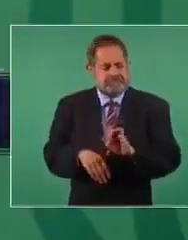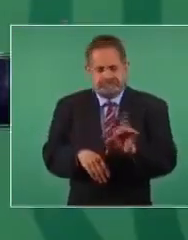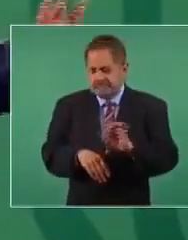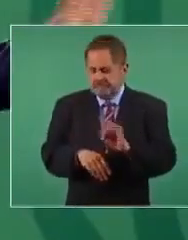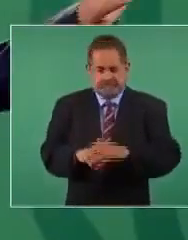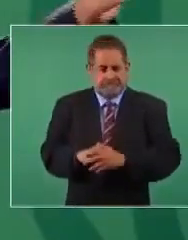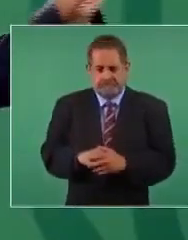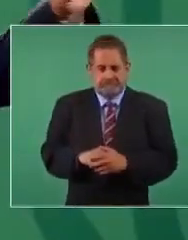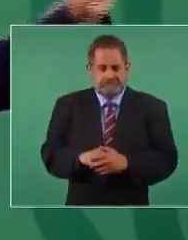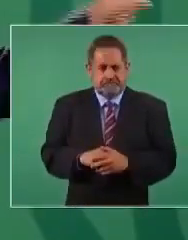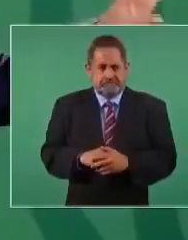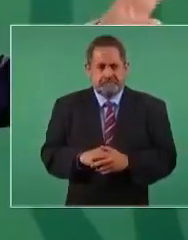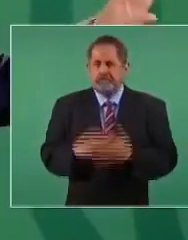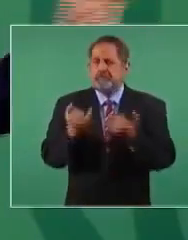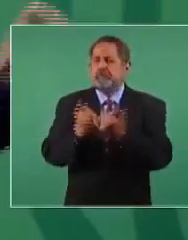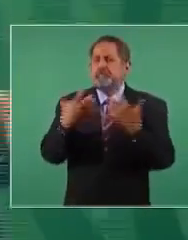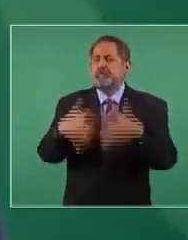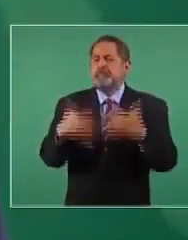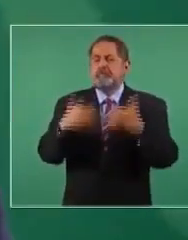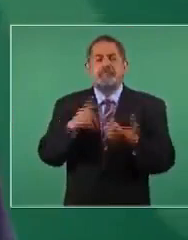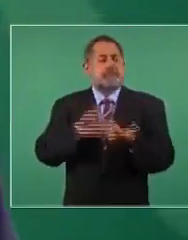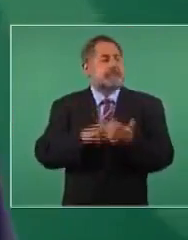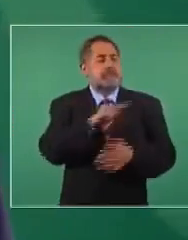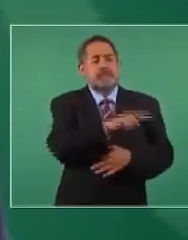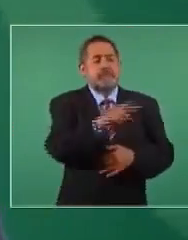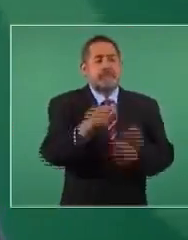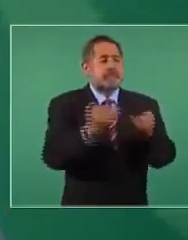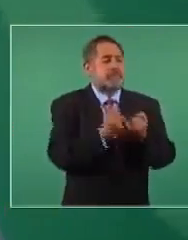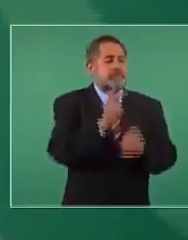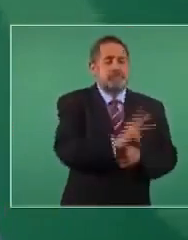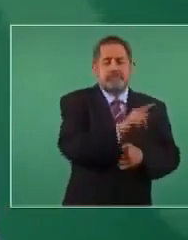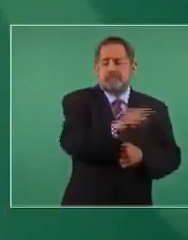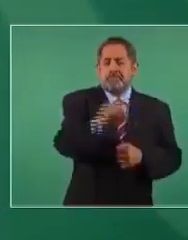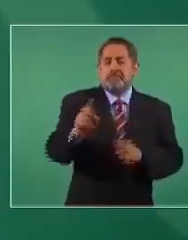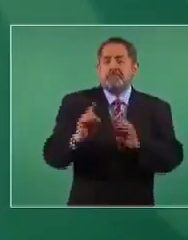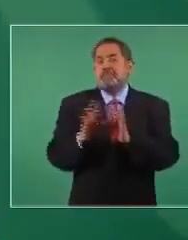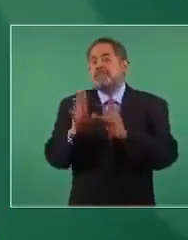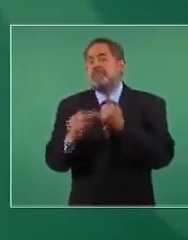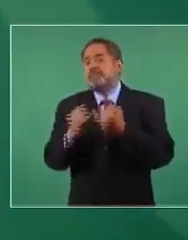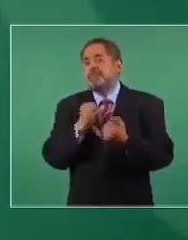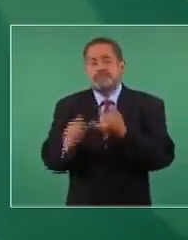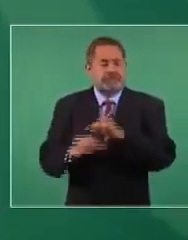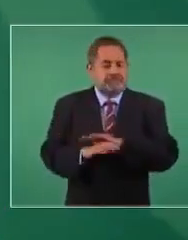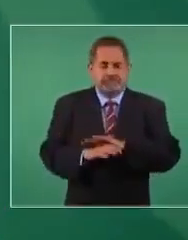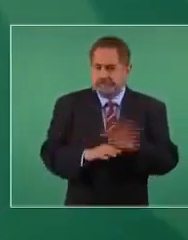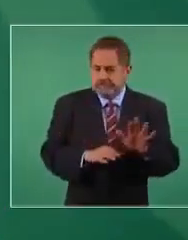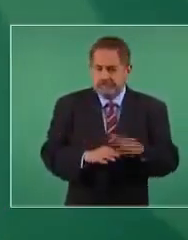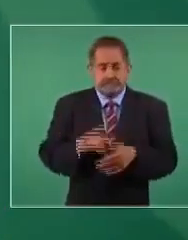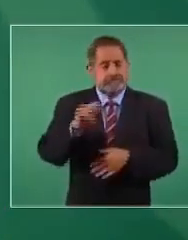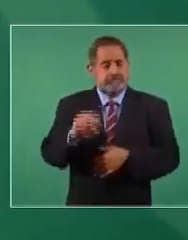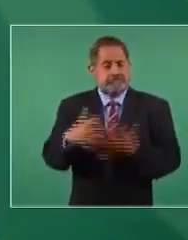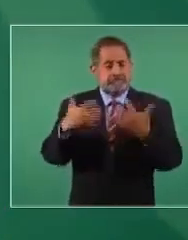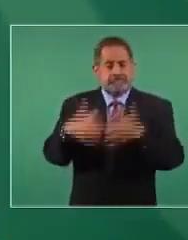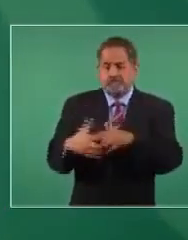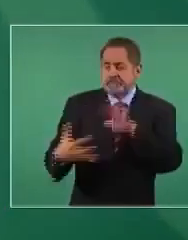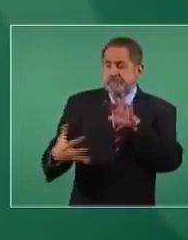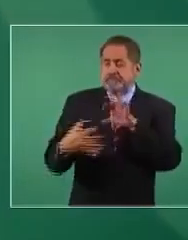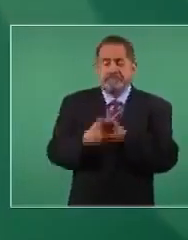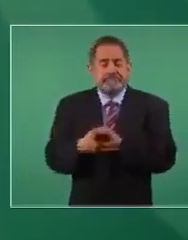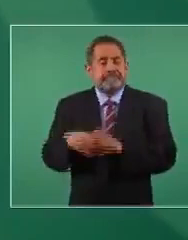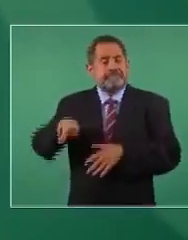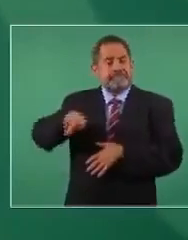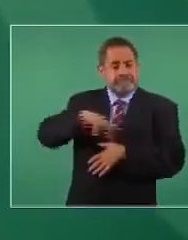importancia de la que se puede derivar el abandono del cargo por parte del presidente de la República, pues no